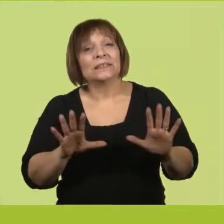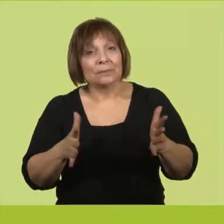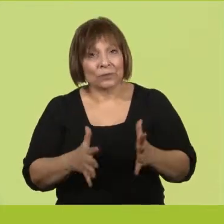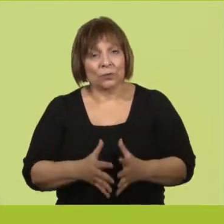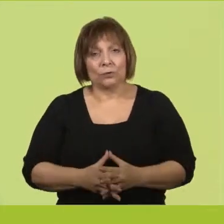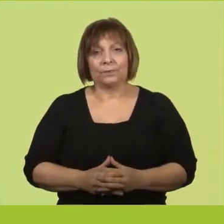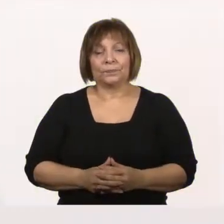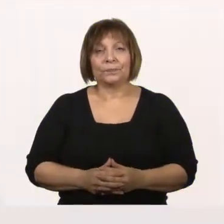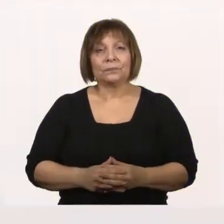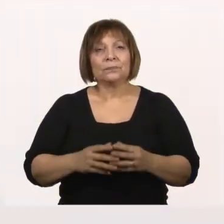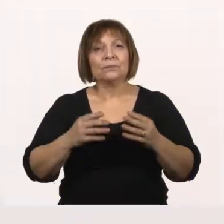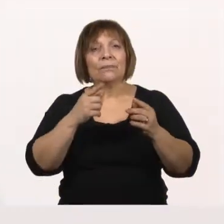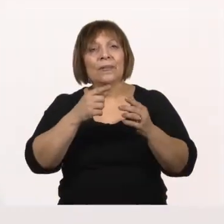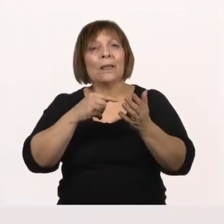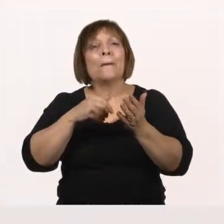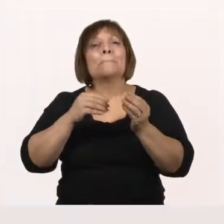Participación.